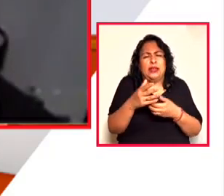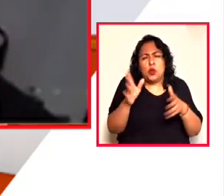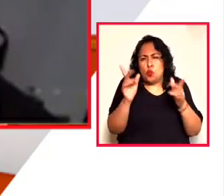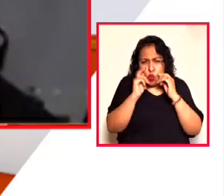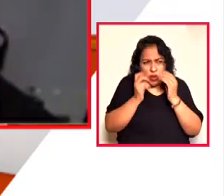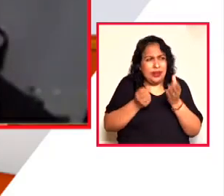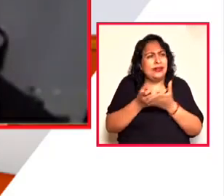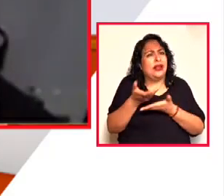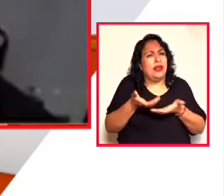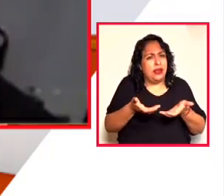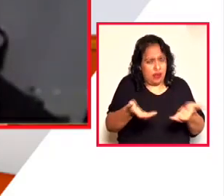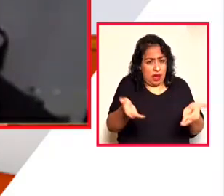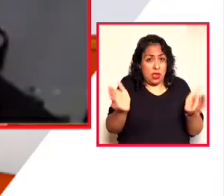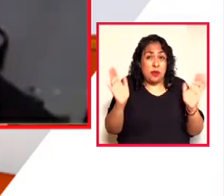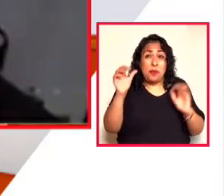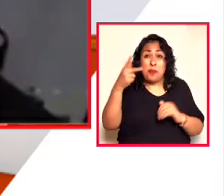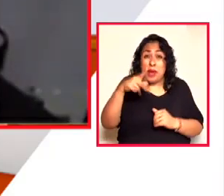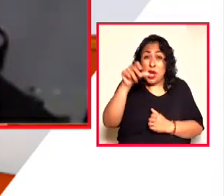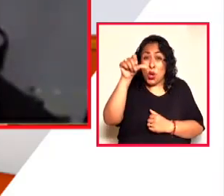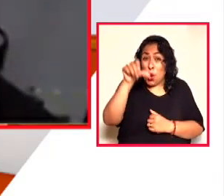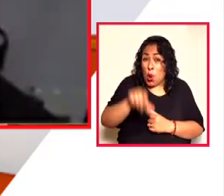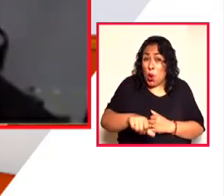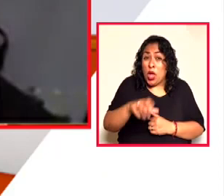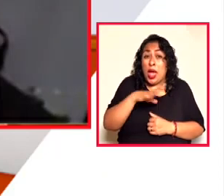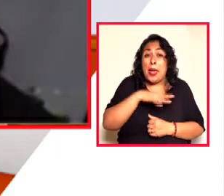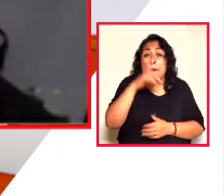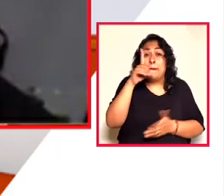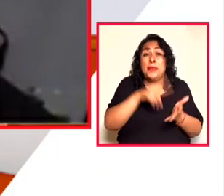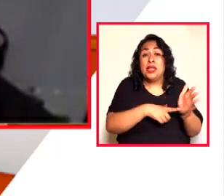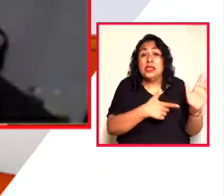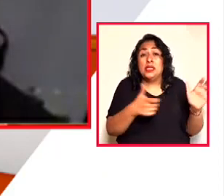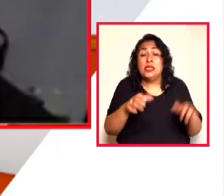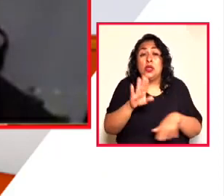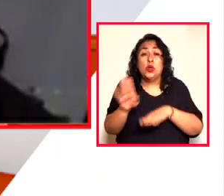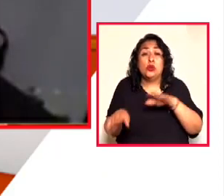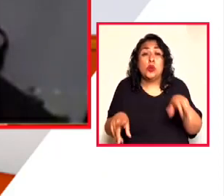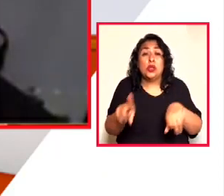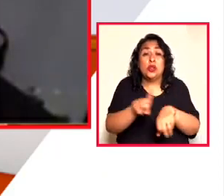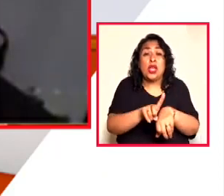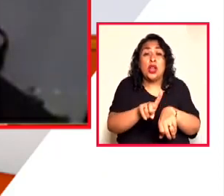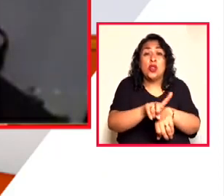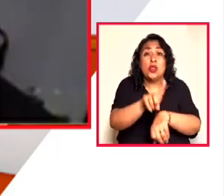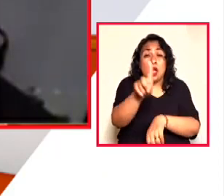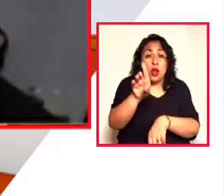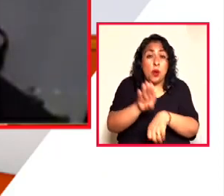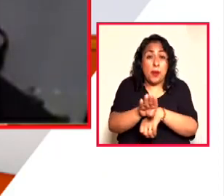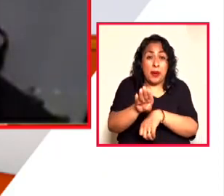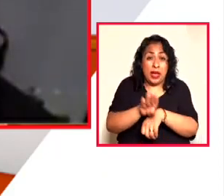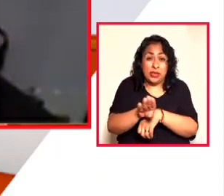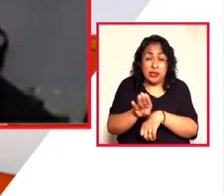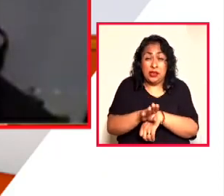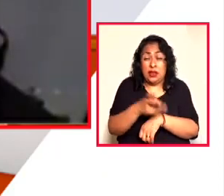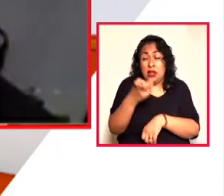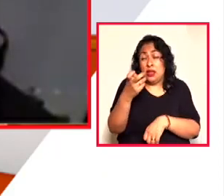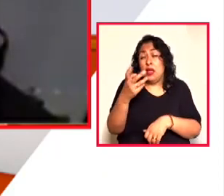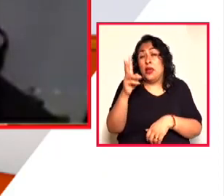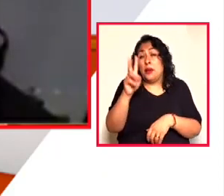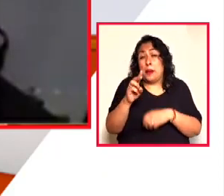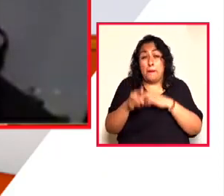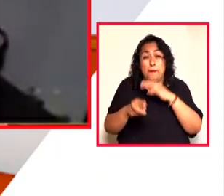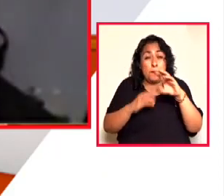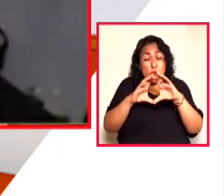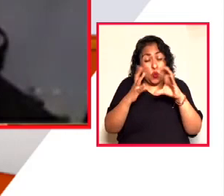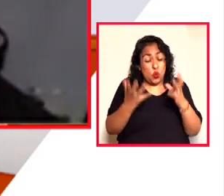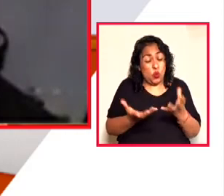Sin embargo, hoy día hay 1.600 muertos por día en Brasil. La situación en el mundo es compleja,